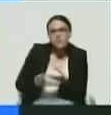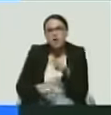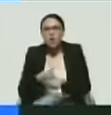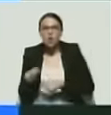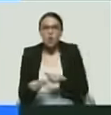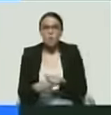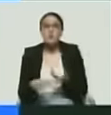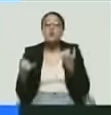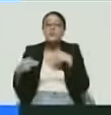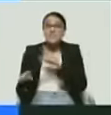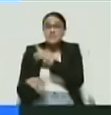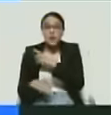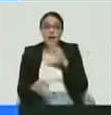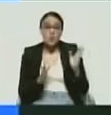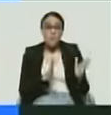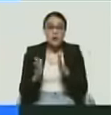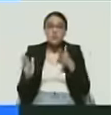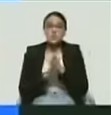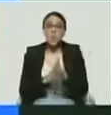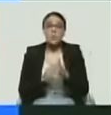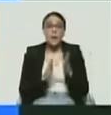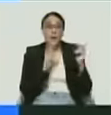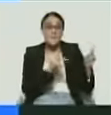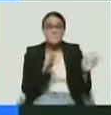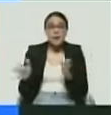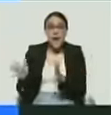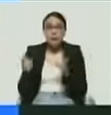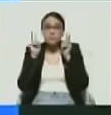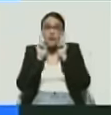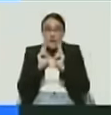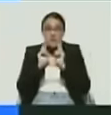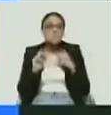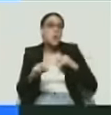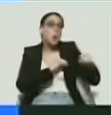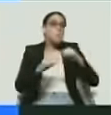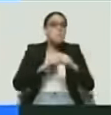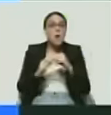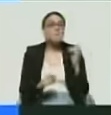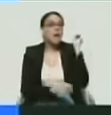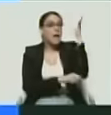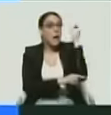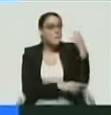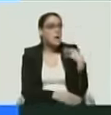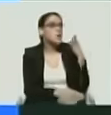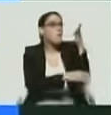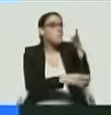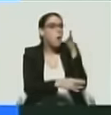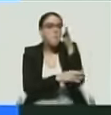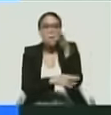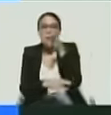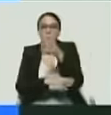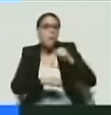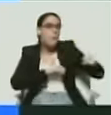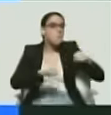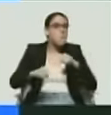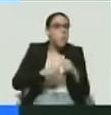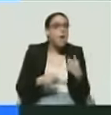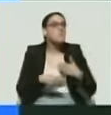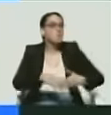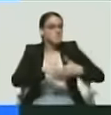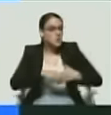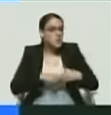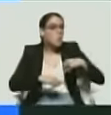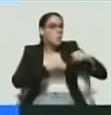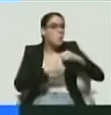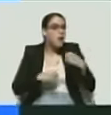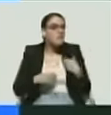hago? Bueno, lo que hace el Comando Venezuela Nuestra y lo que hace nuestro candidato, que es recorrer absolutamente todo el